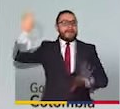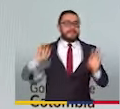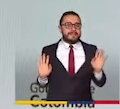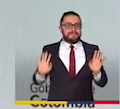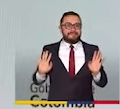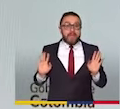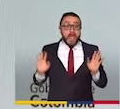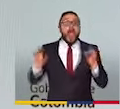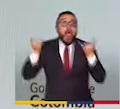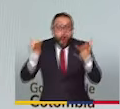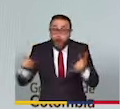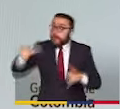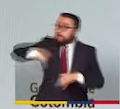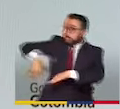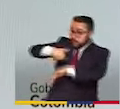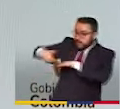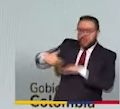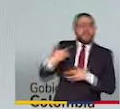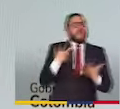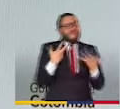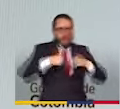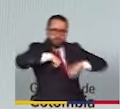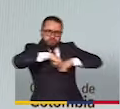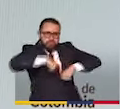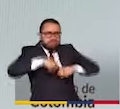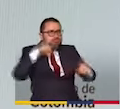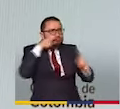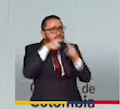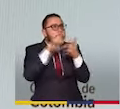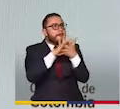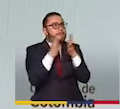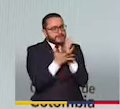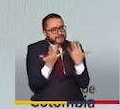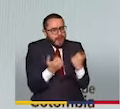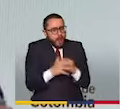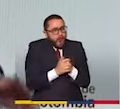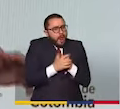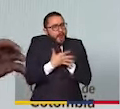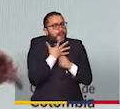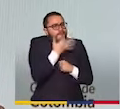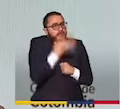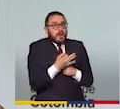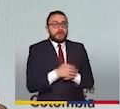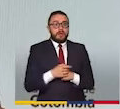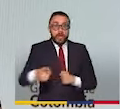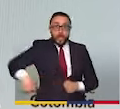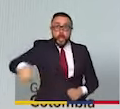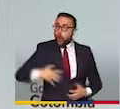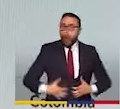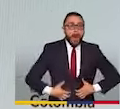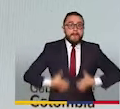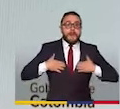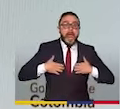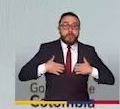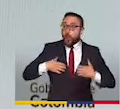paz y decir la verdad. Pero qué miedo, que callarle la boca a Mancuso,